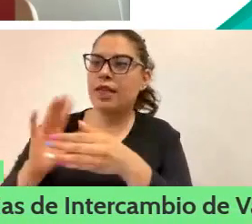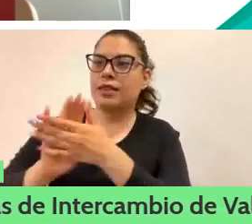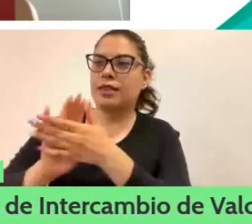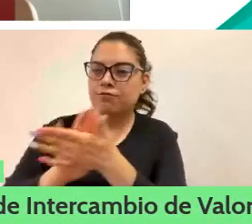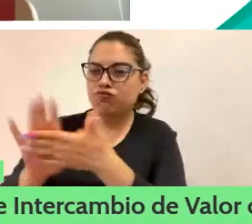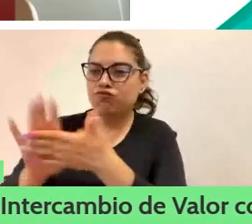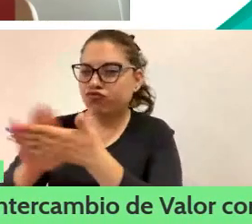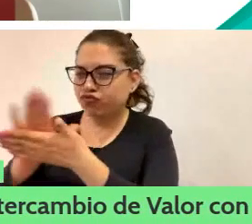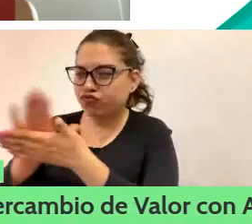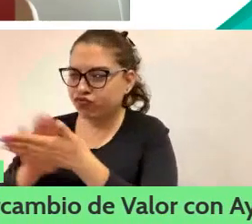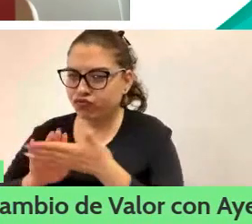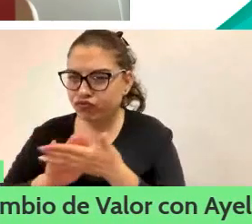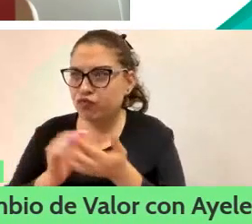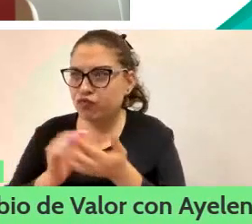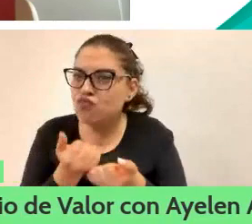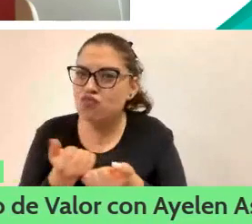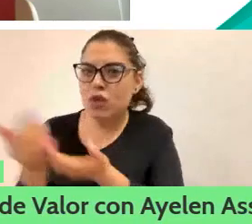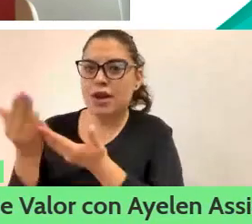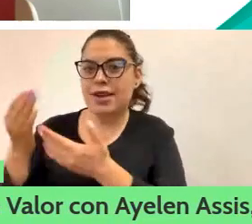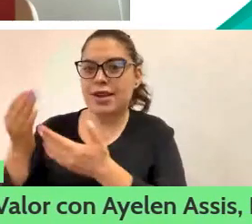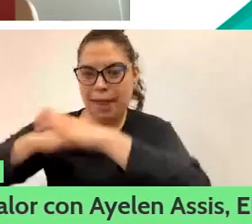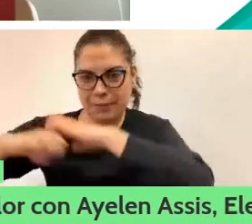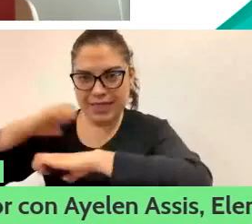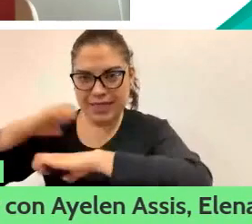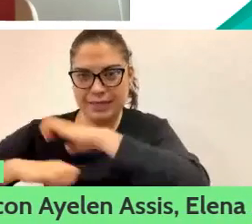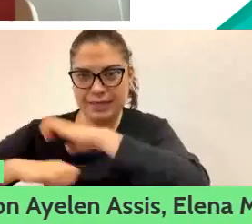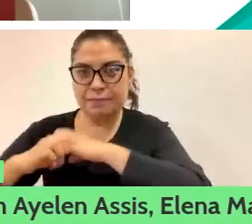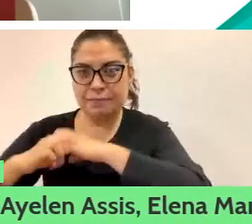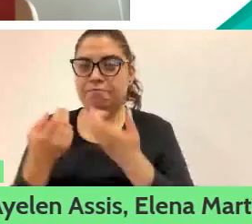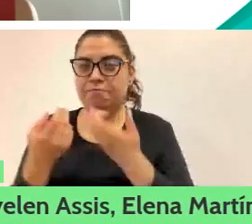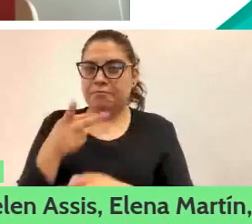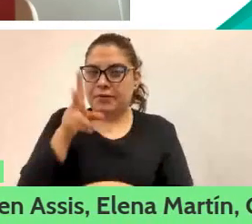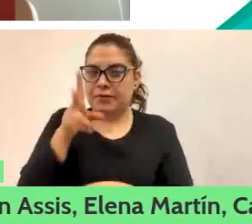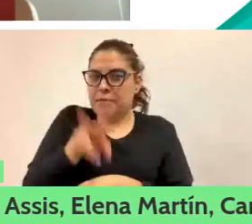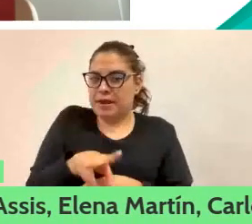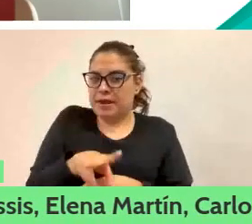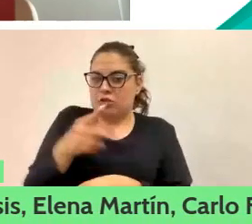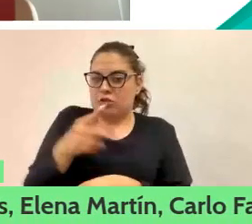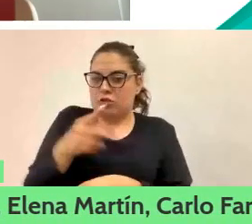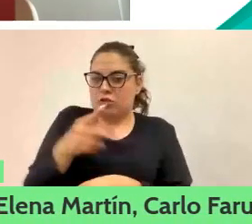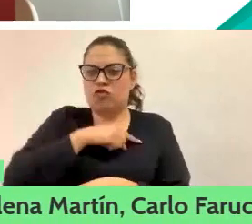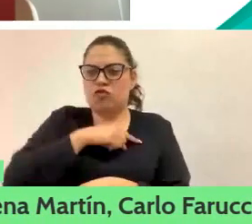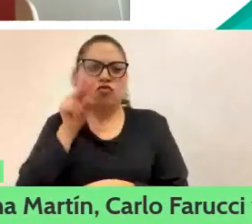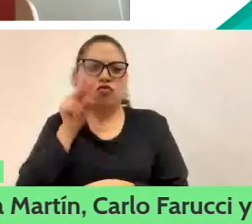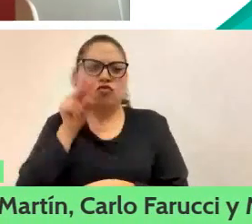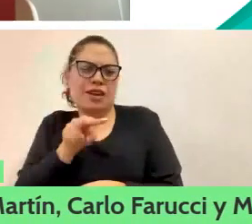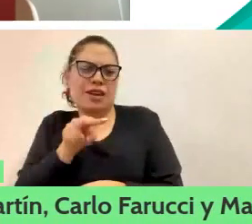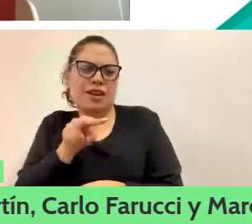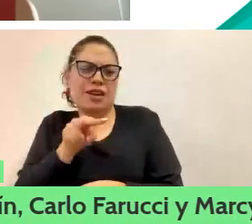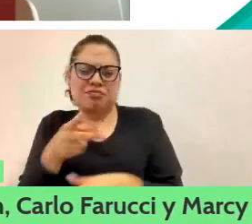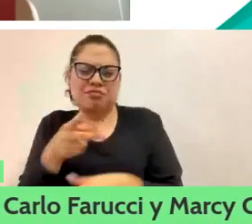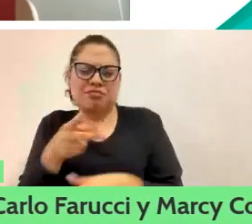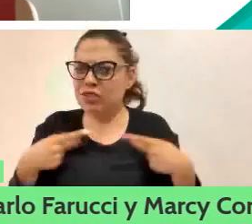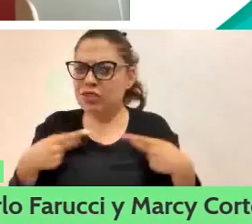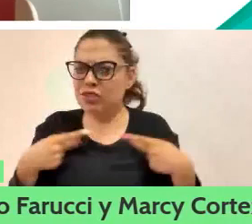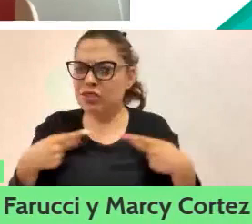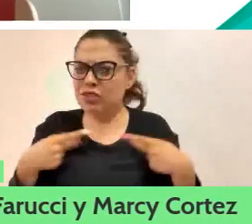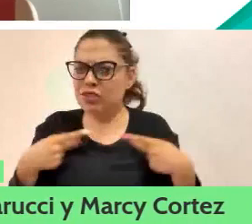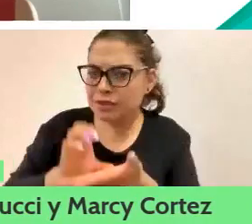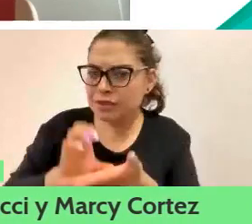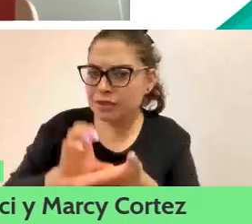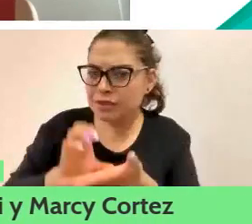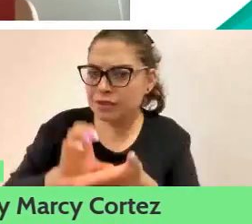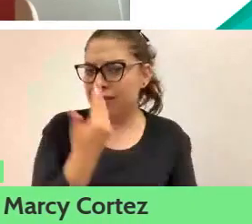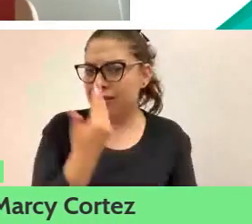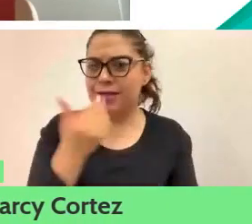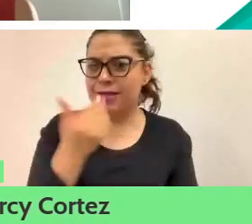dos grandes colectivos porque vimos el potencial para realizar la tarea. En estos